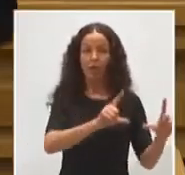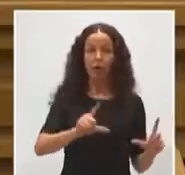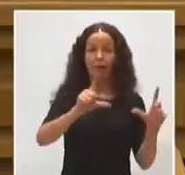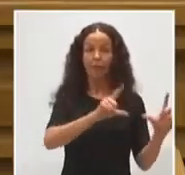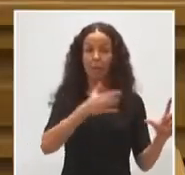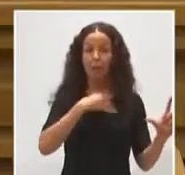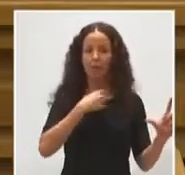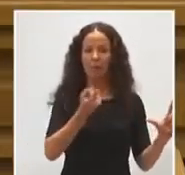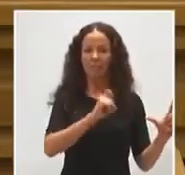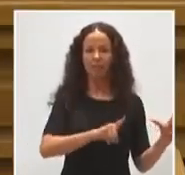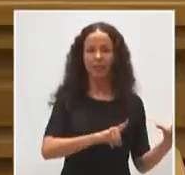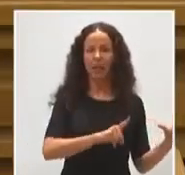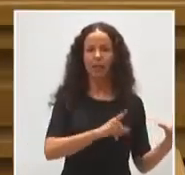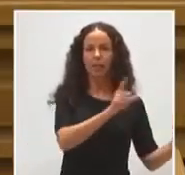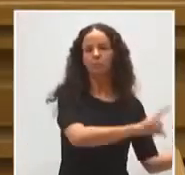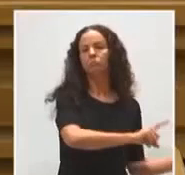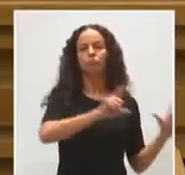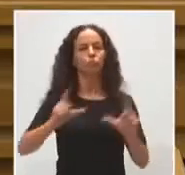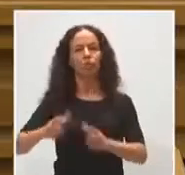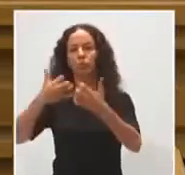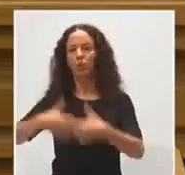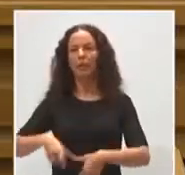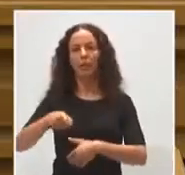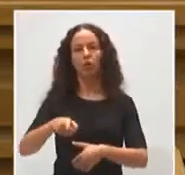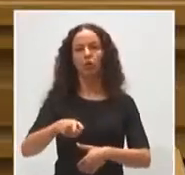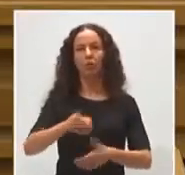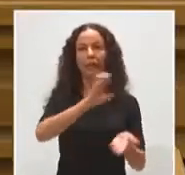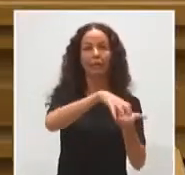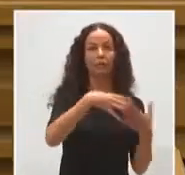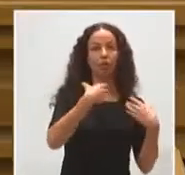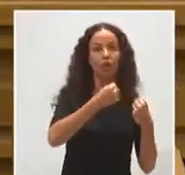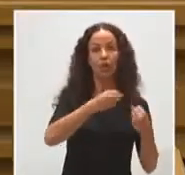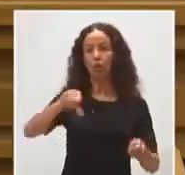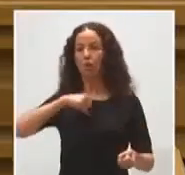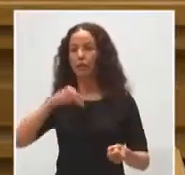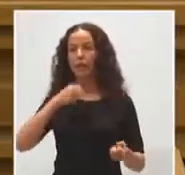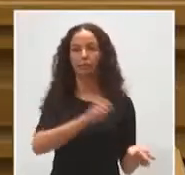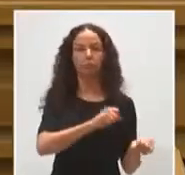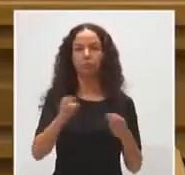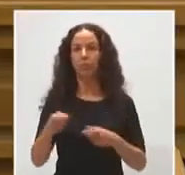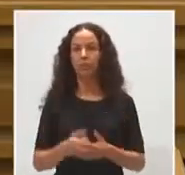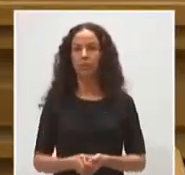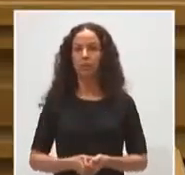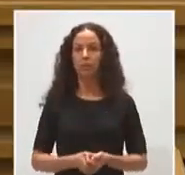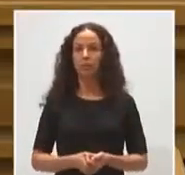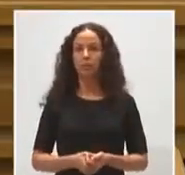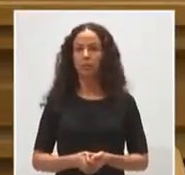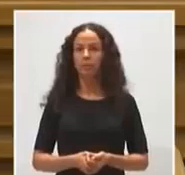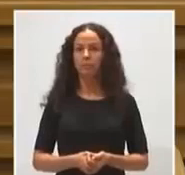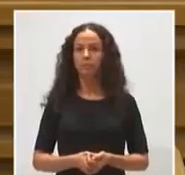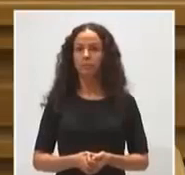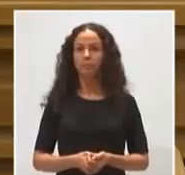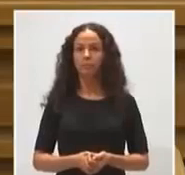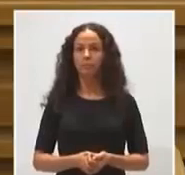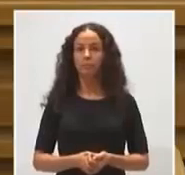ver desde un centro de salud en un hospital que tuviera que ir el paciente de un lado para otro bueno sinceramente estábamos casi casi